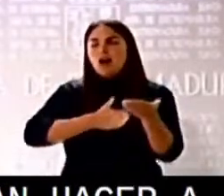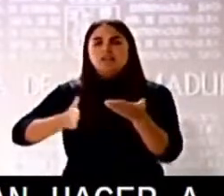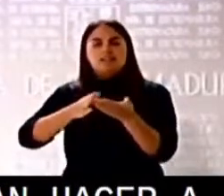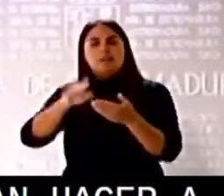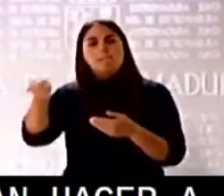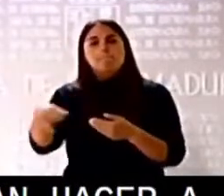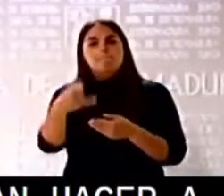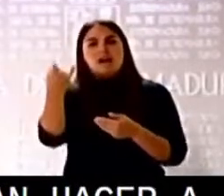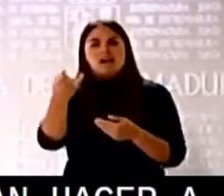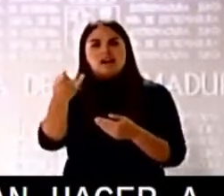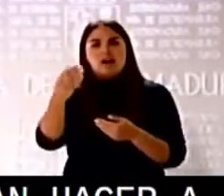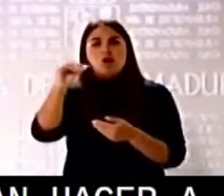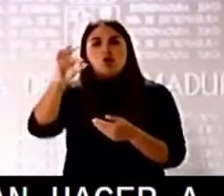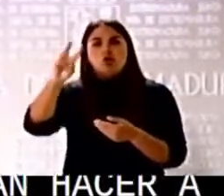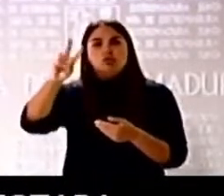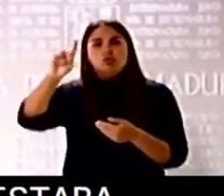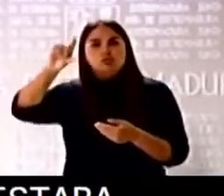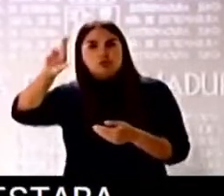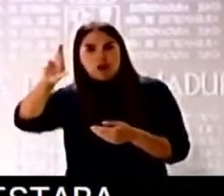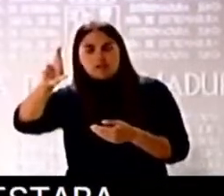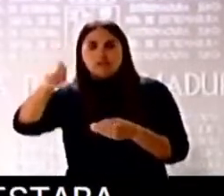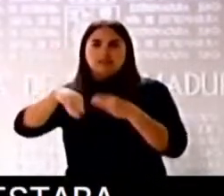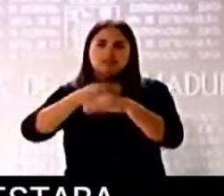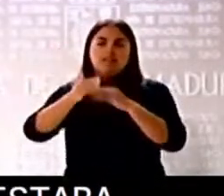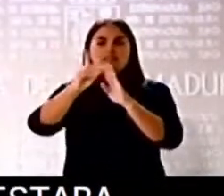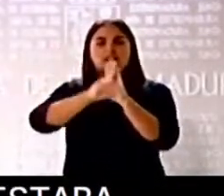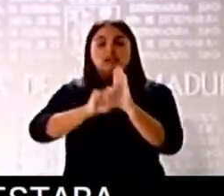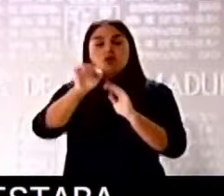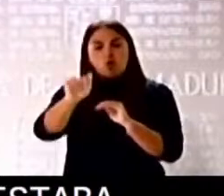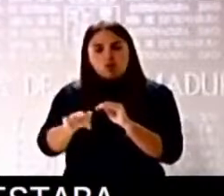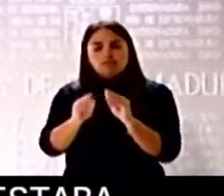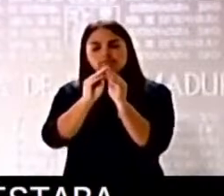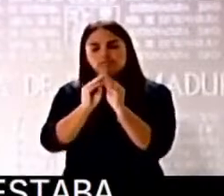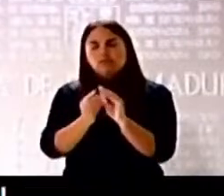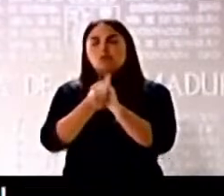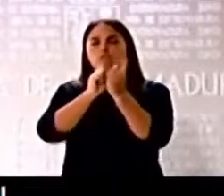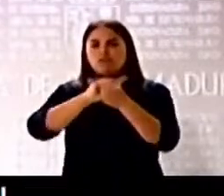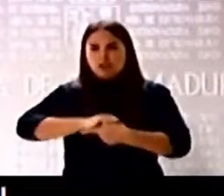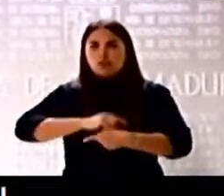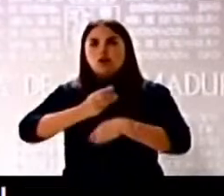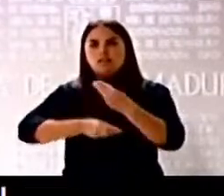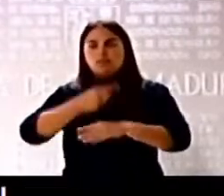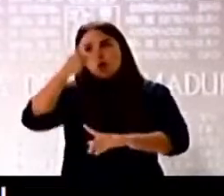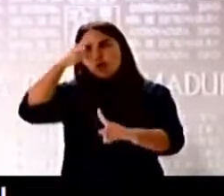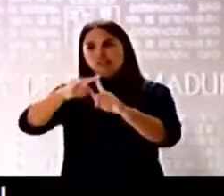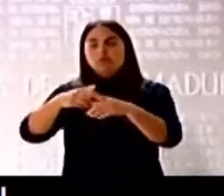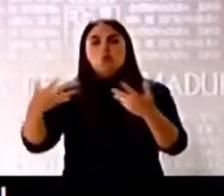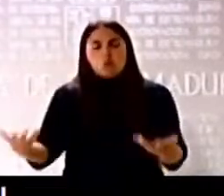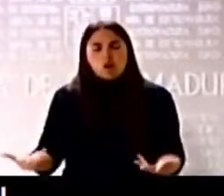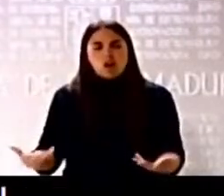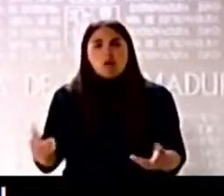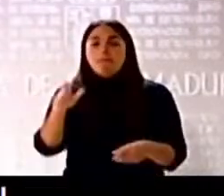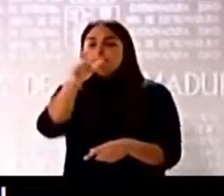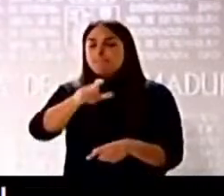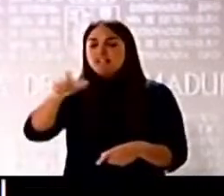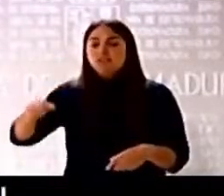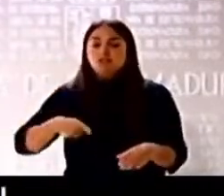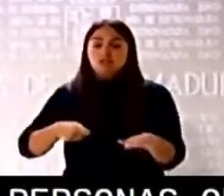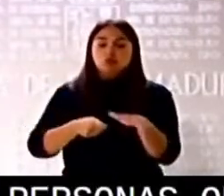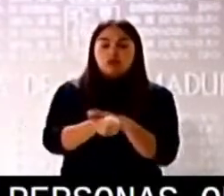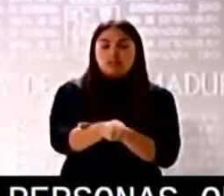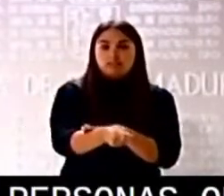baja consular, que es como estaba establecido en el decreto que hoy ve su modificación, a fin de facilitarle a las personas que